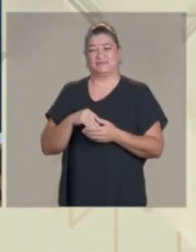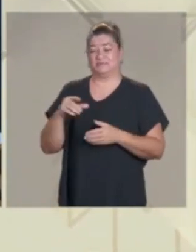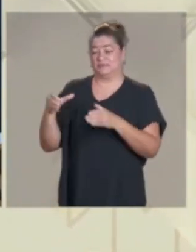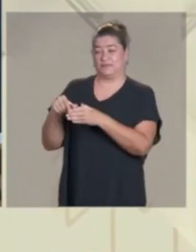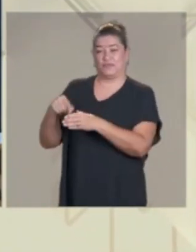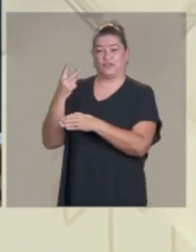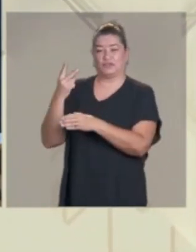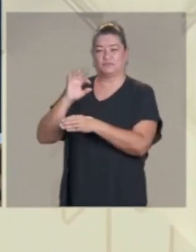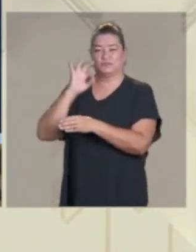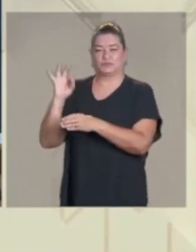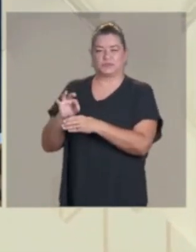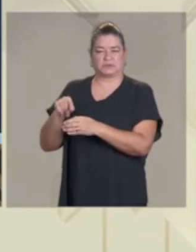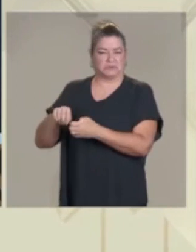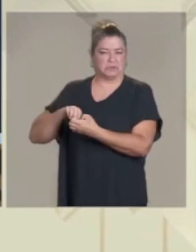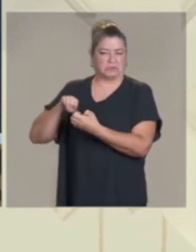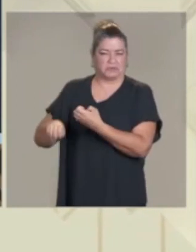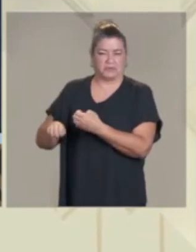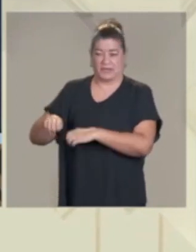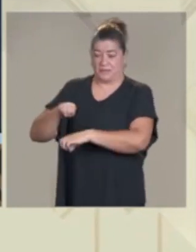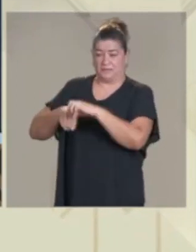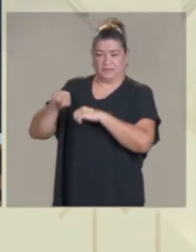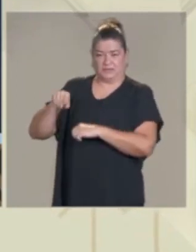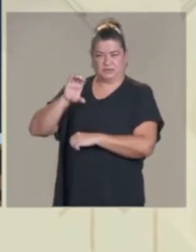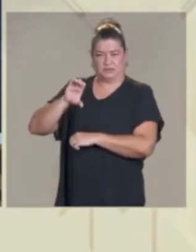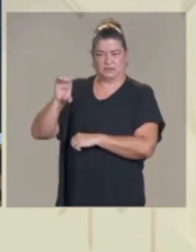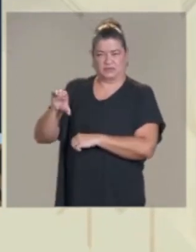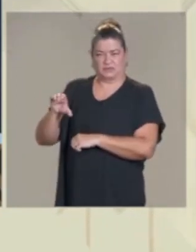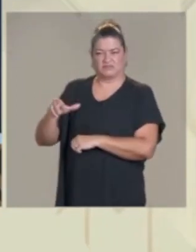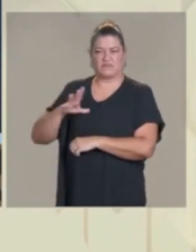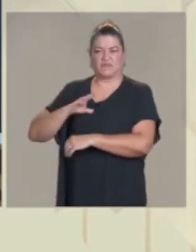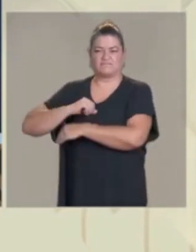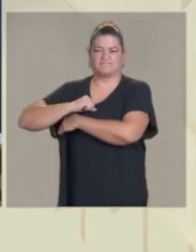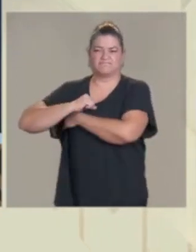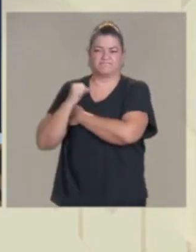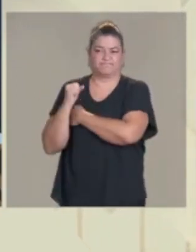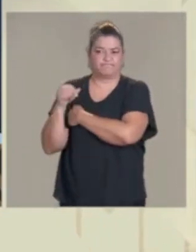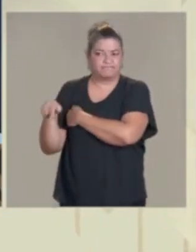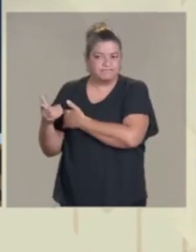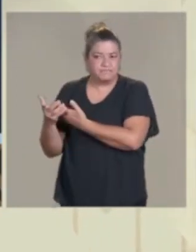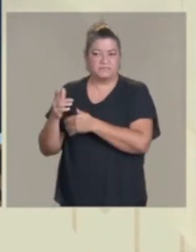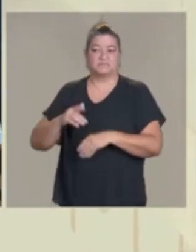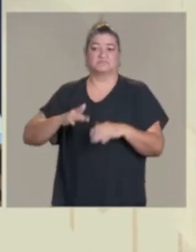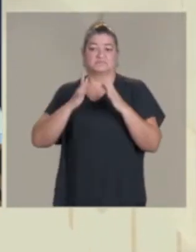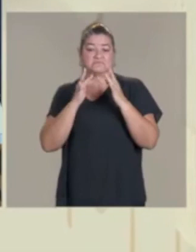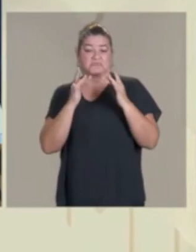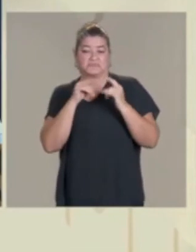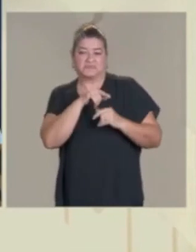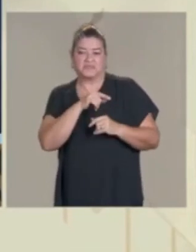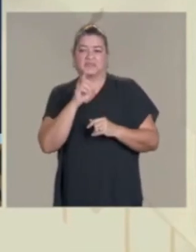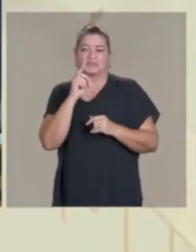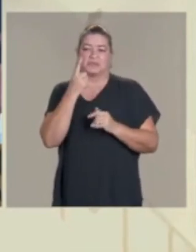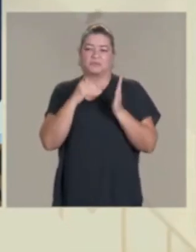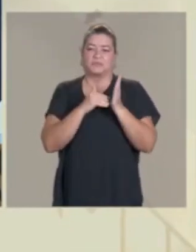Coca-Cola concentra 59 mil millones de litros concesionados de agua. Pepsi, 31 mil millones. Danone, 19 mil millones de